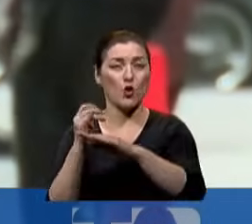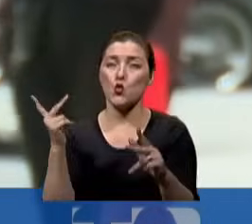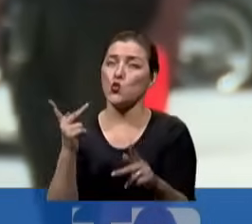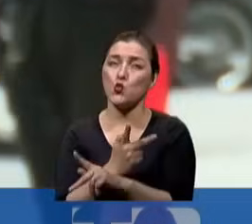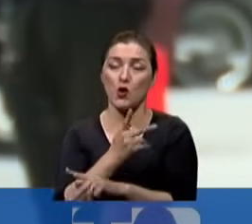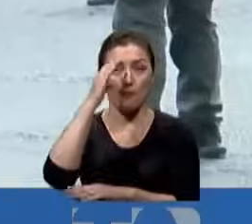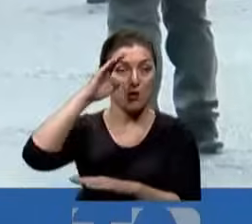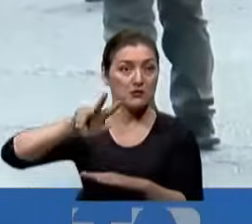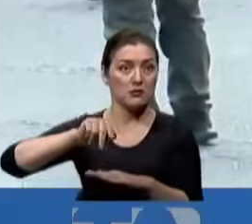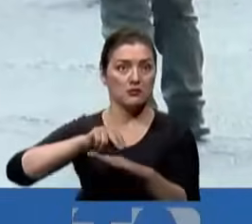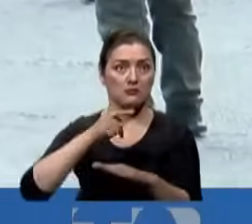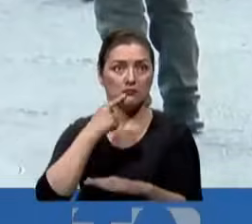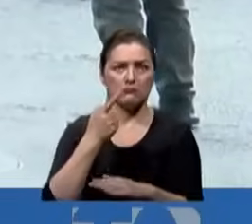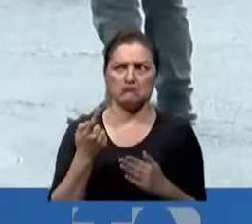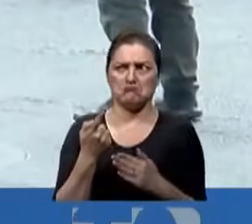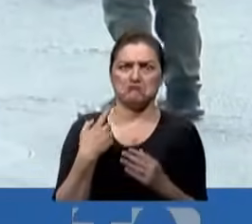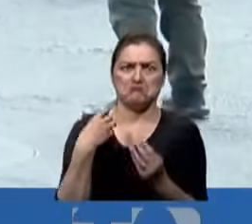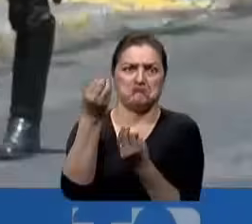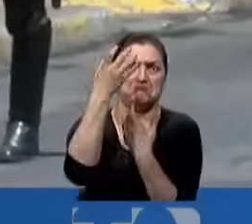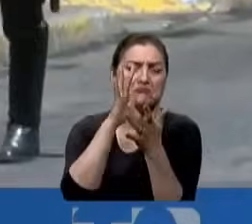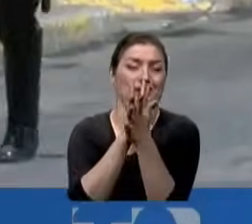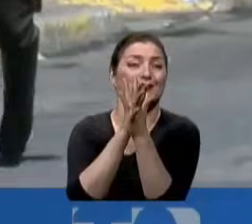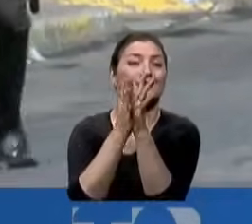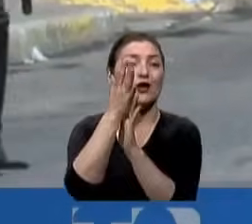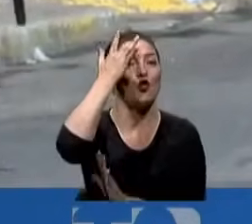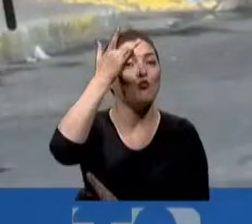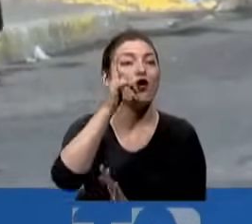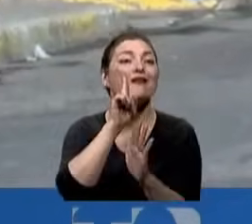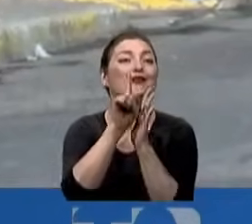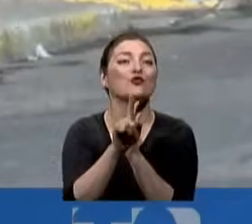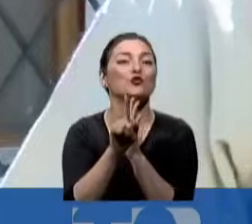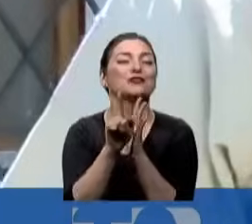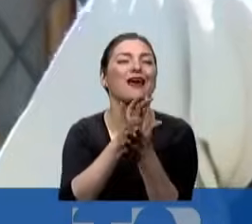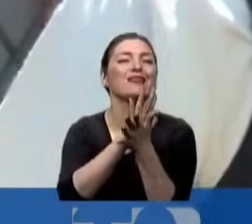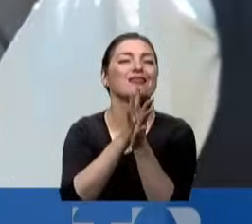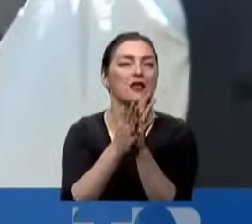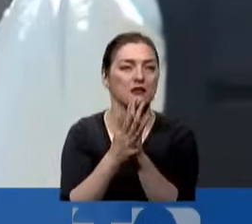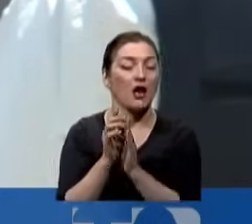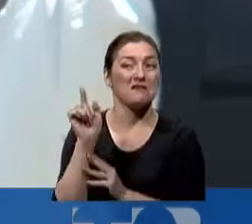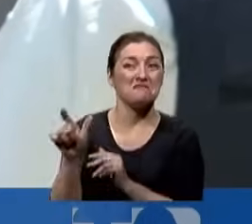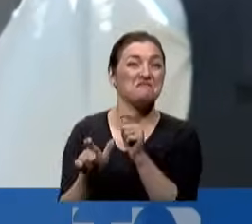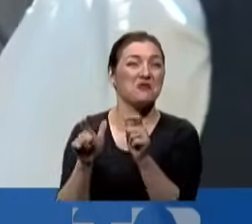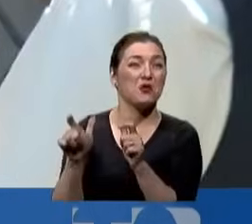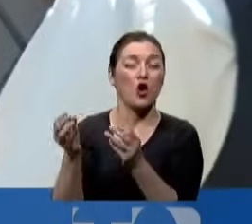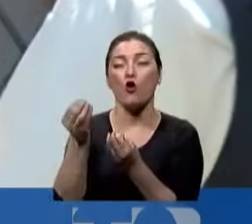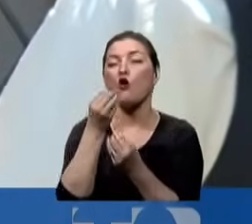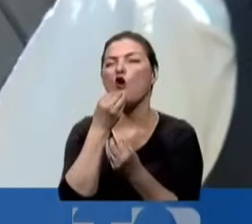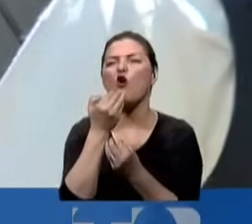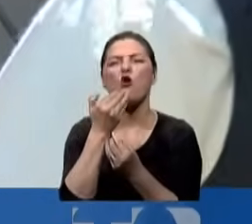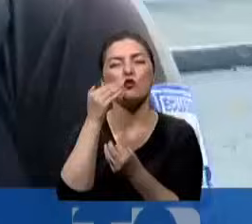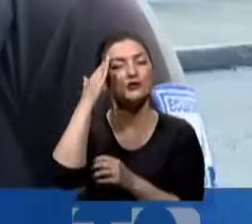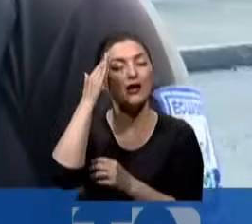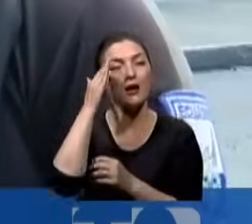la Policía Nacional señala que no hay mayor información del caso, debido a que no hay una denuncia ciudadana. Agregan que el hecho se conoció a través de las